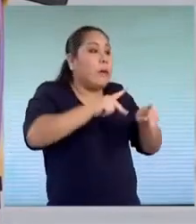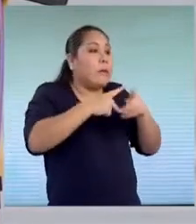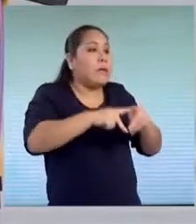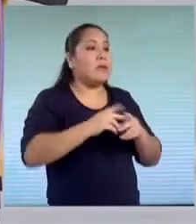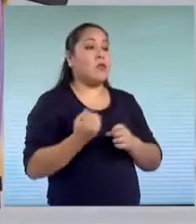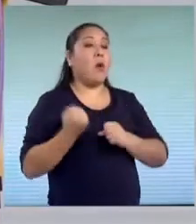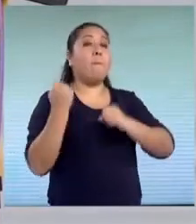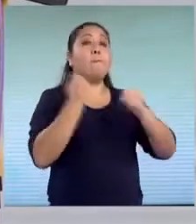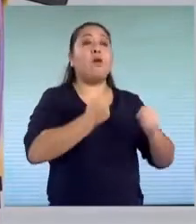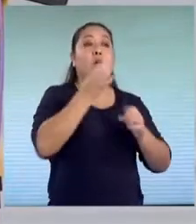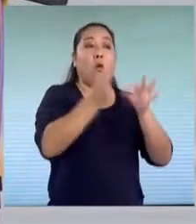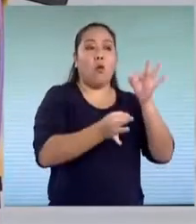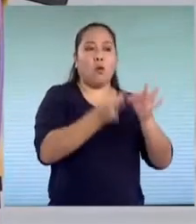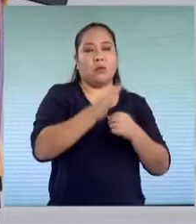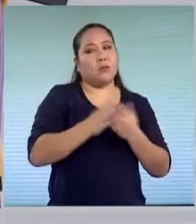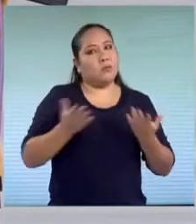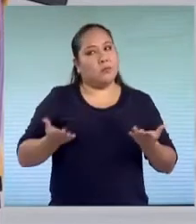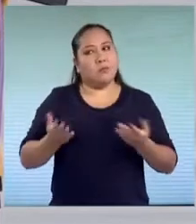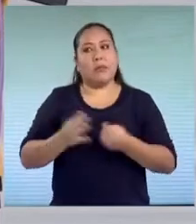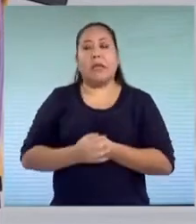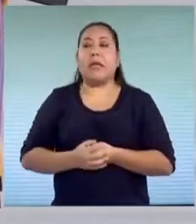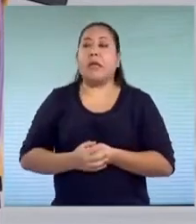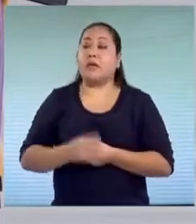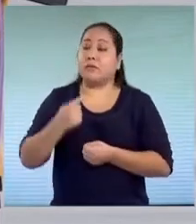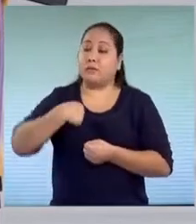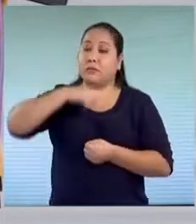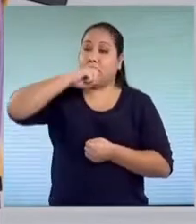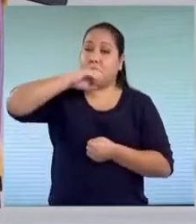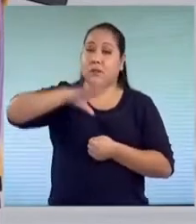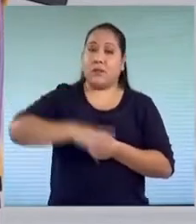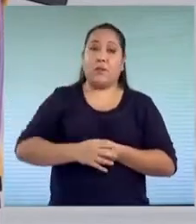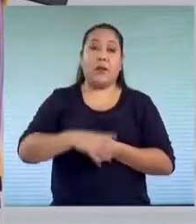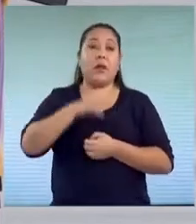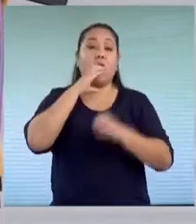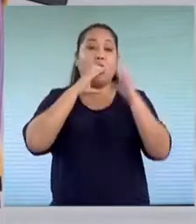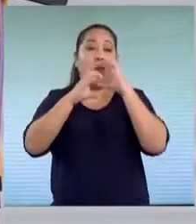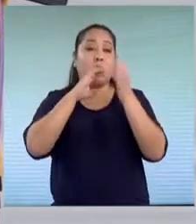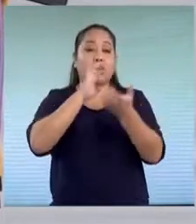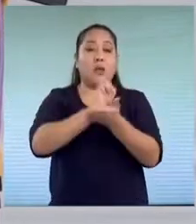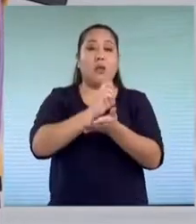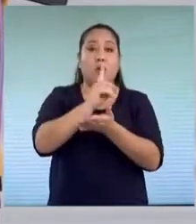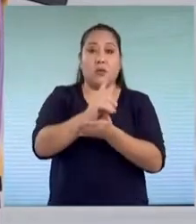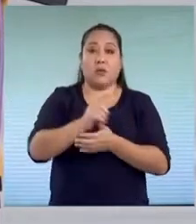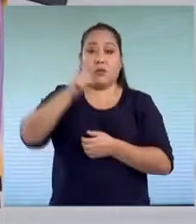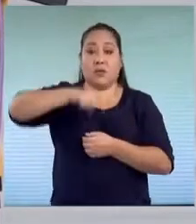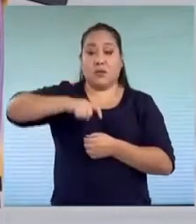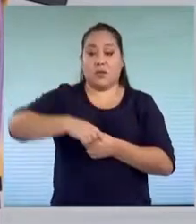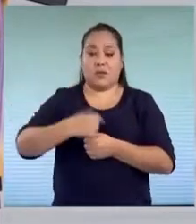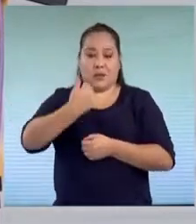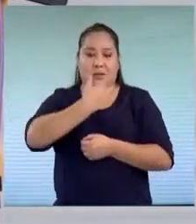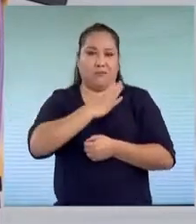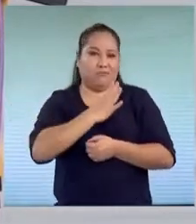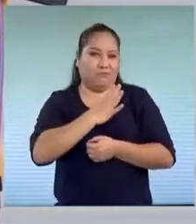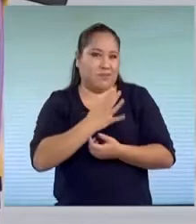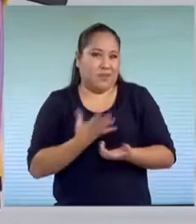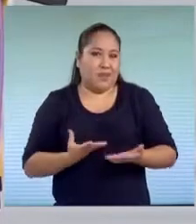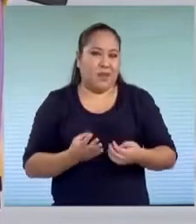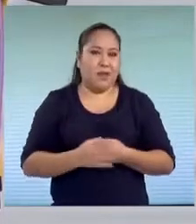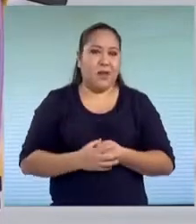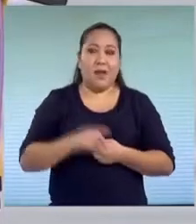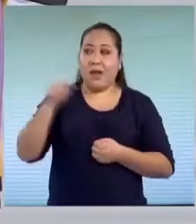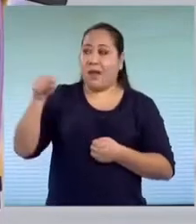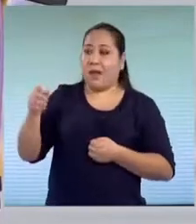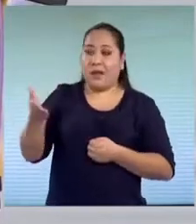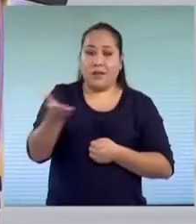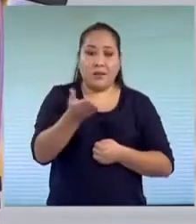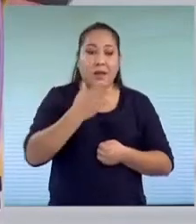creo manifestarle de que para hablar de la educación hay que tener autoridad moral. Aquí están